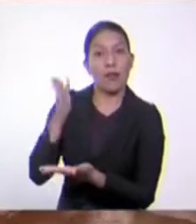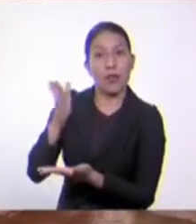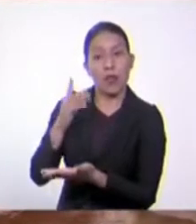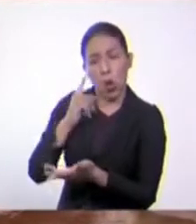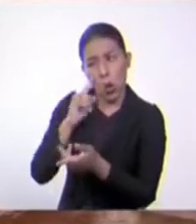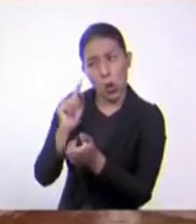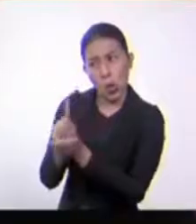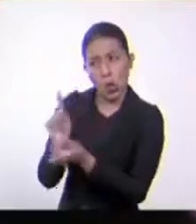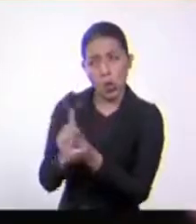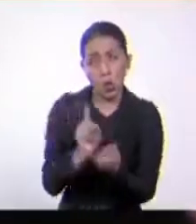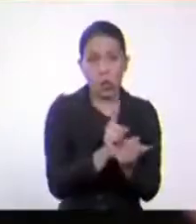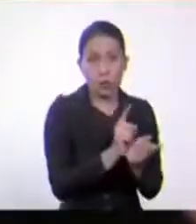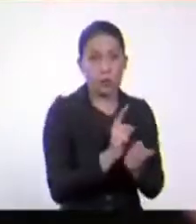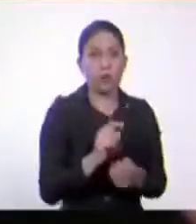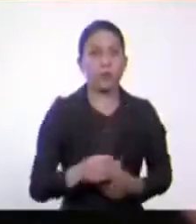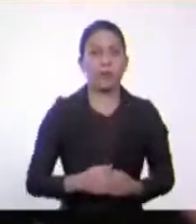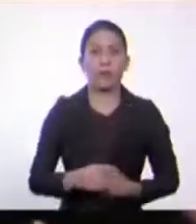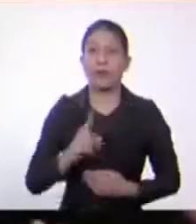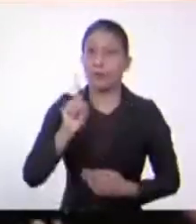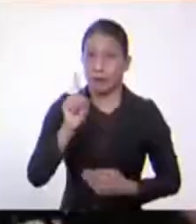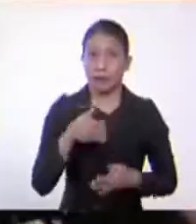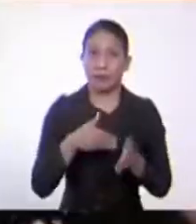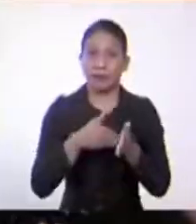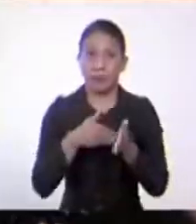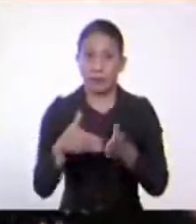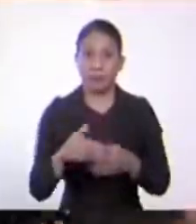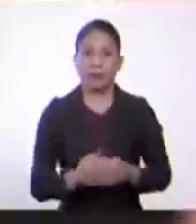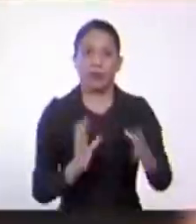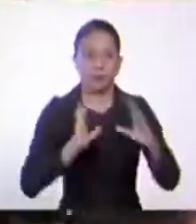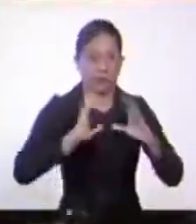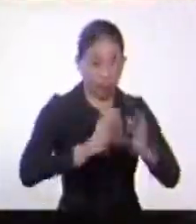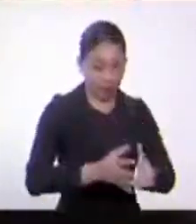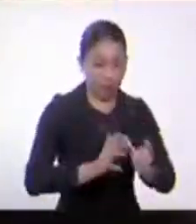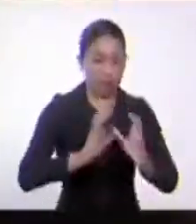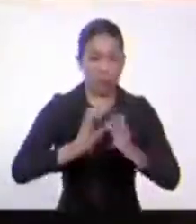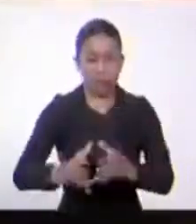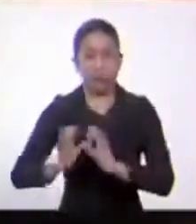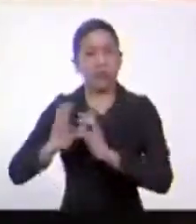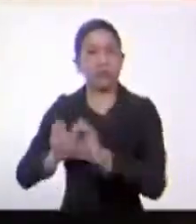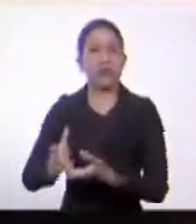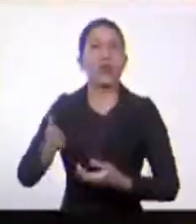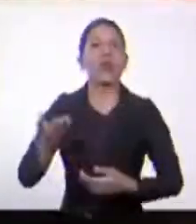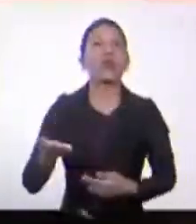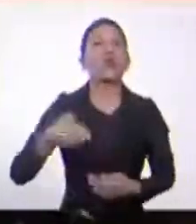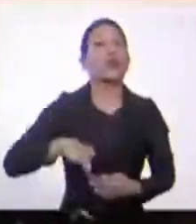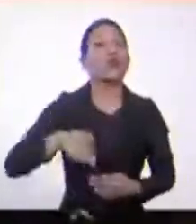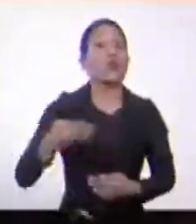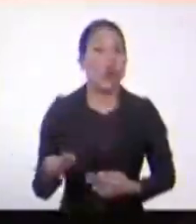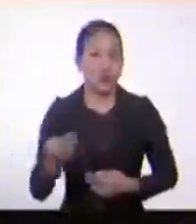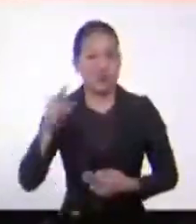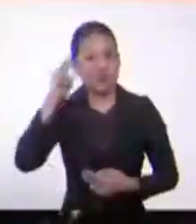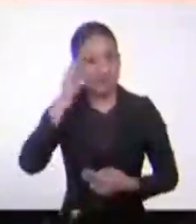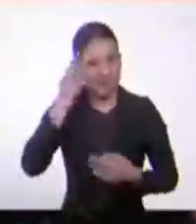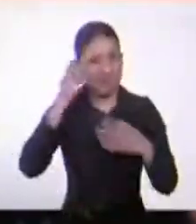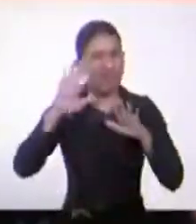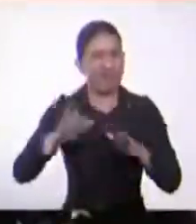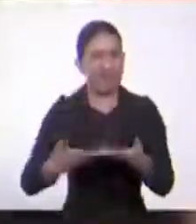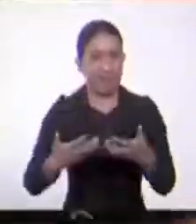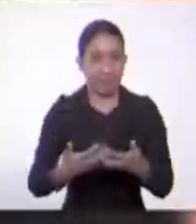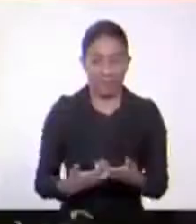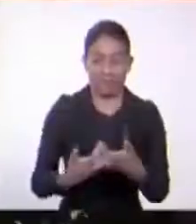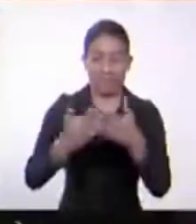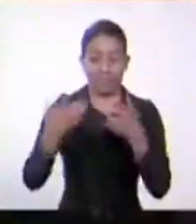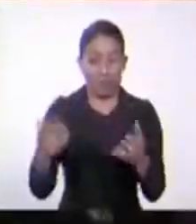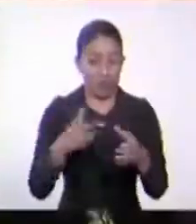conociendo. Surgió entonces una clasificación utilitaria, llegando a diferenciarlas entre